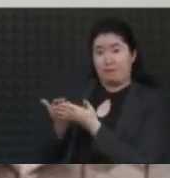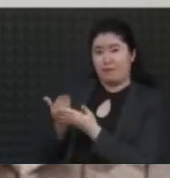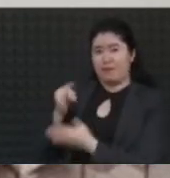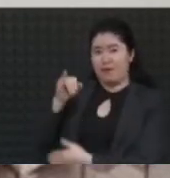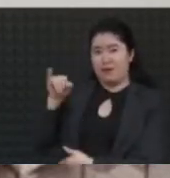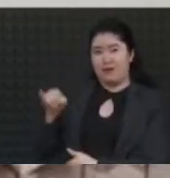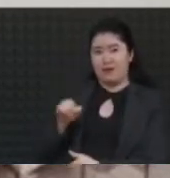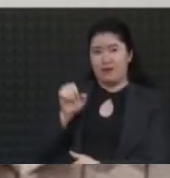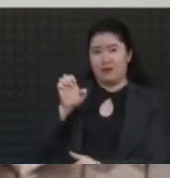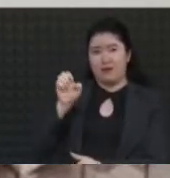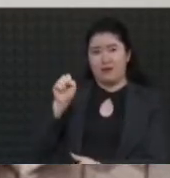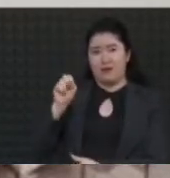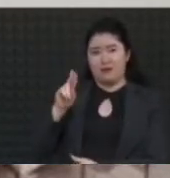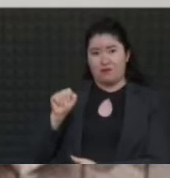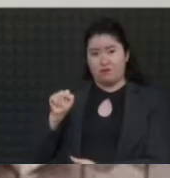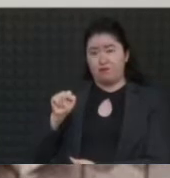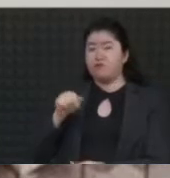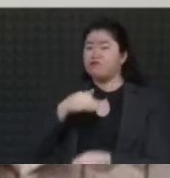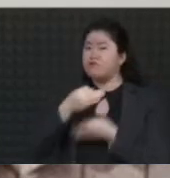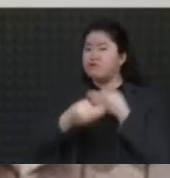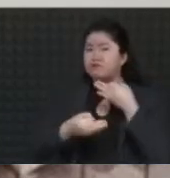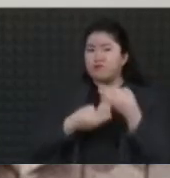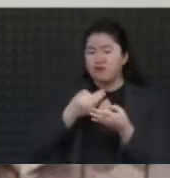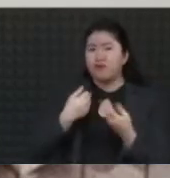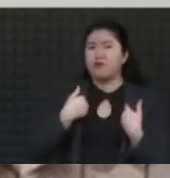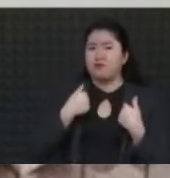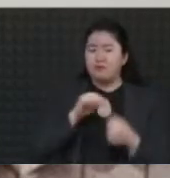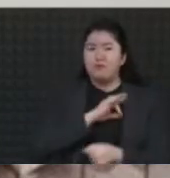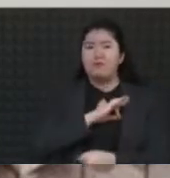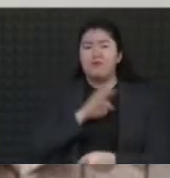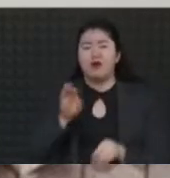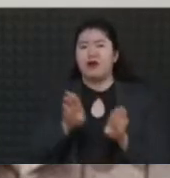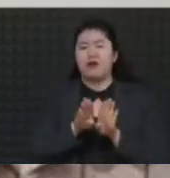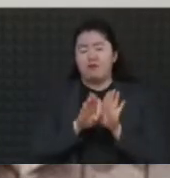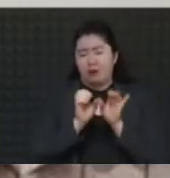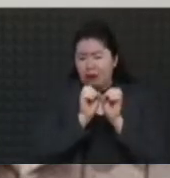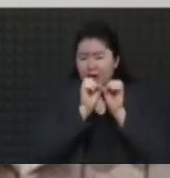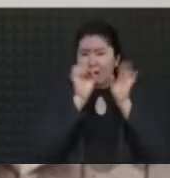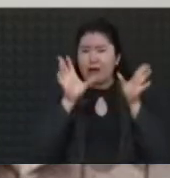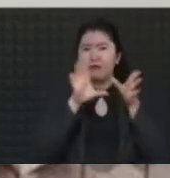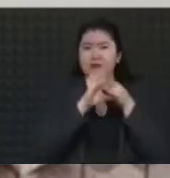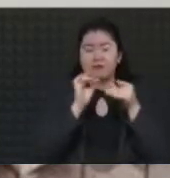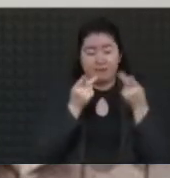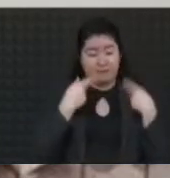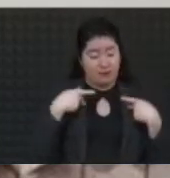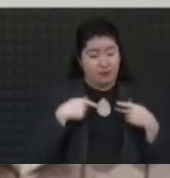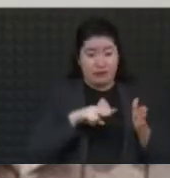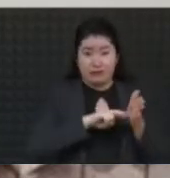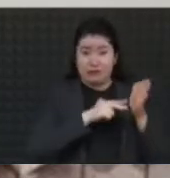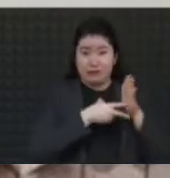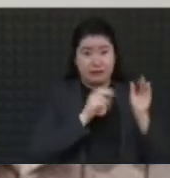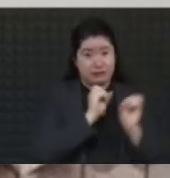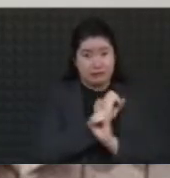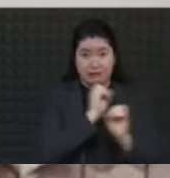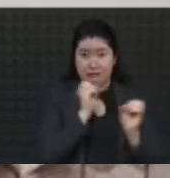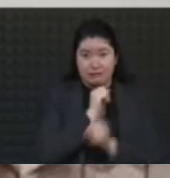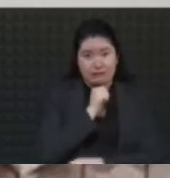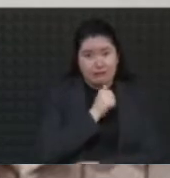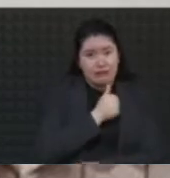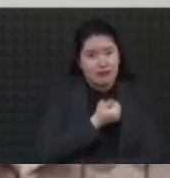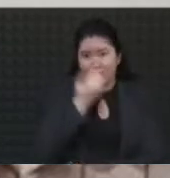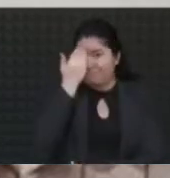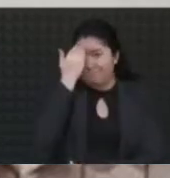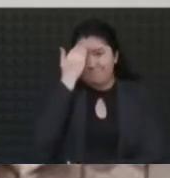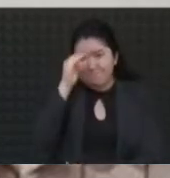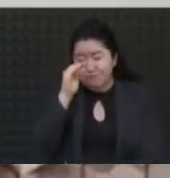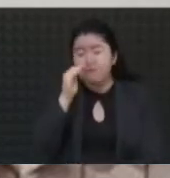explícita posible para que todos los que no son ingenieros o no somos ingenieros podamos entenderla y que se conozca